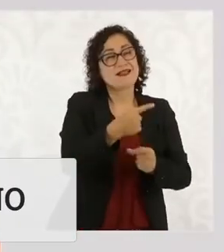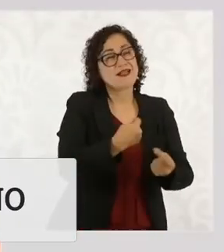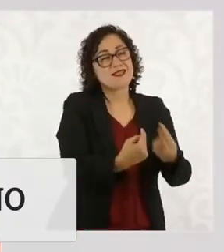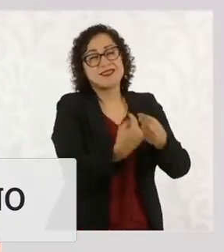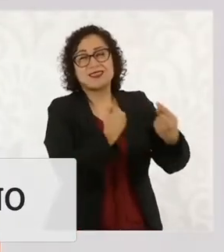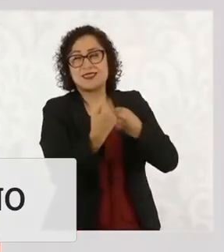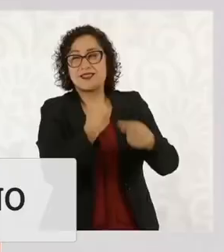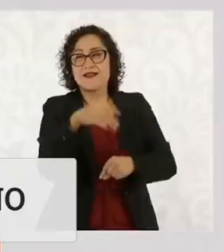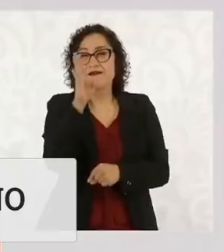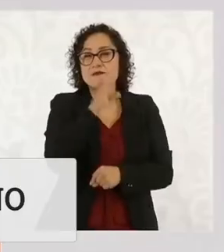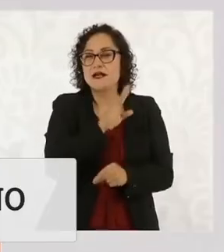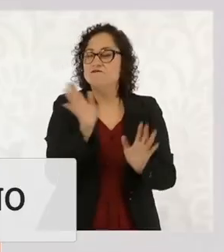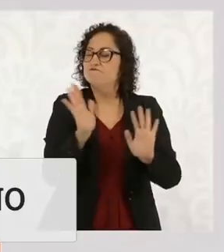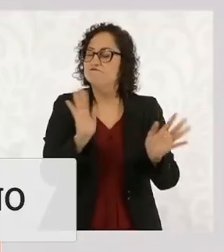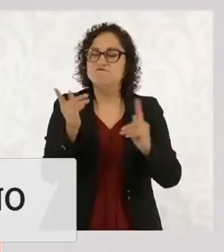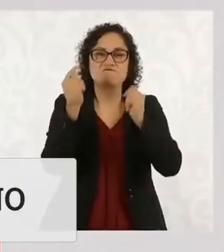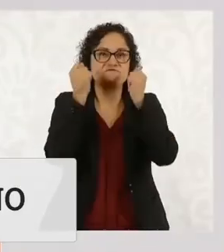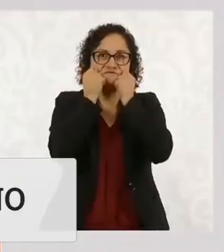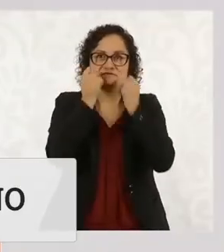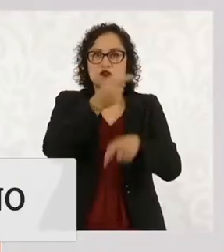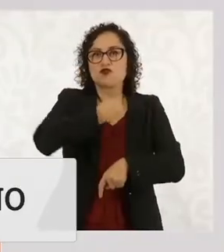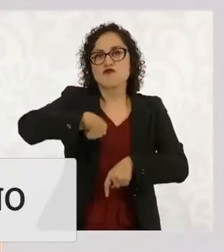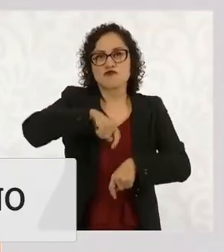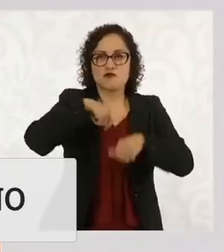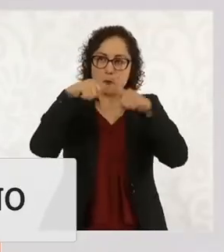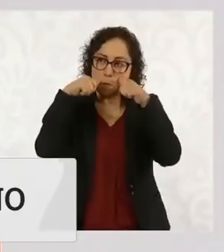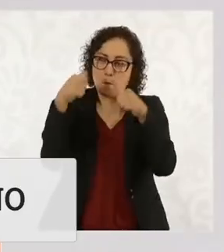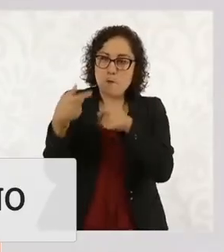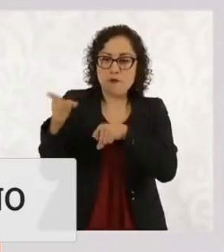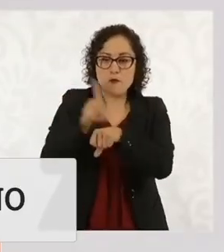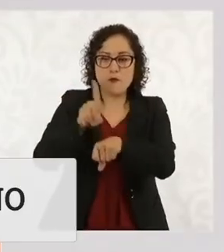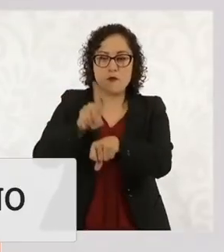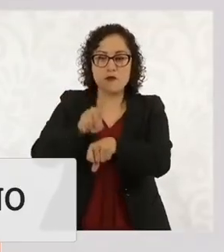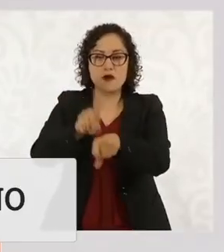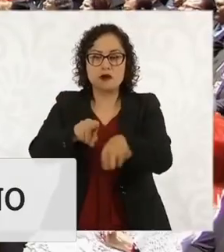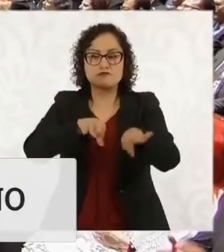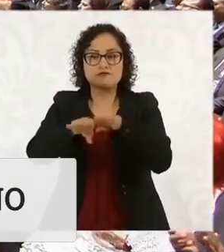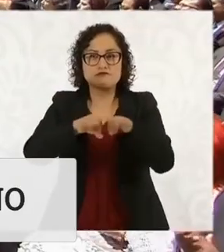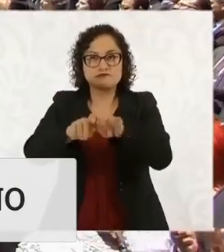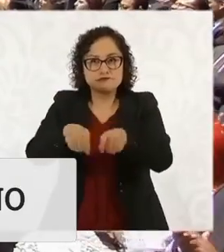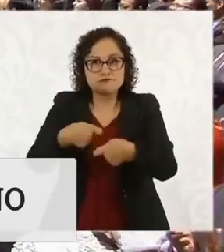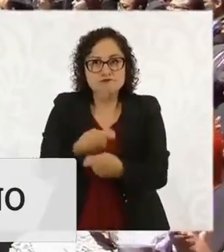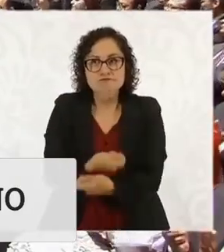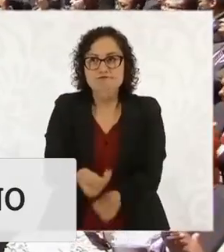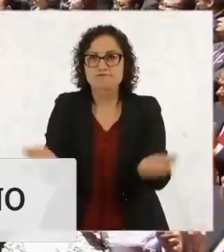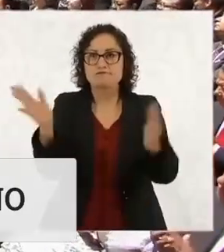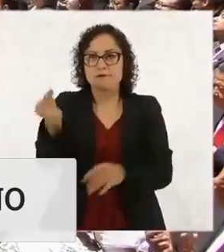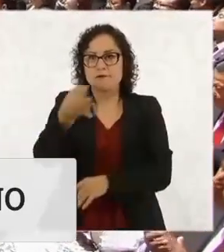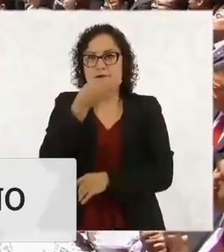calumnias, trabajamos todos los días para el abasto gratuito de medicamentos.